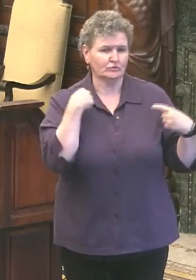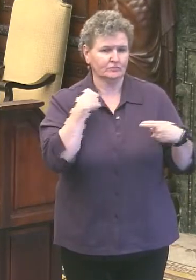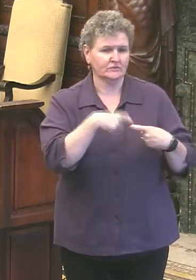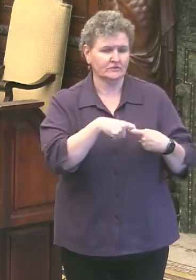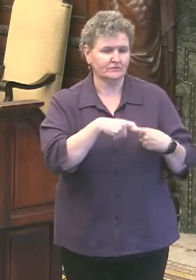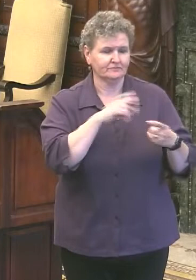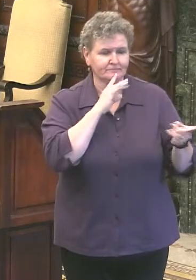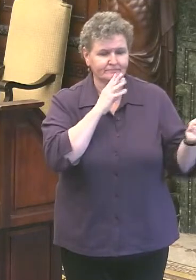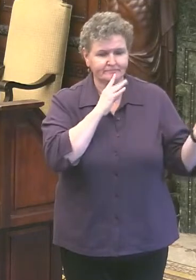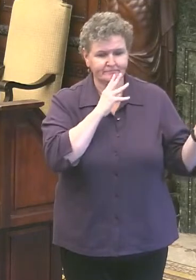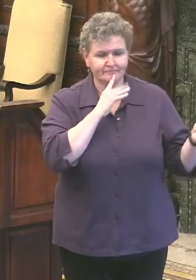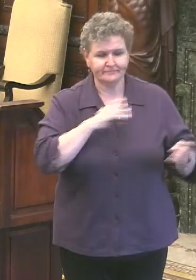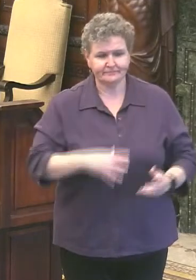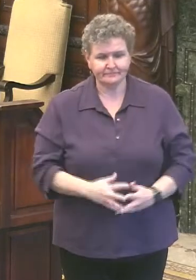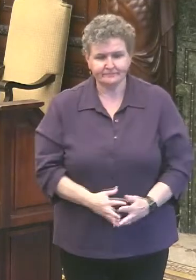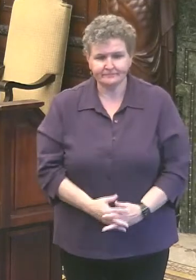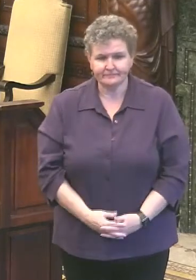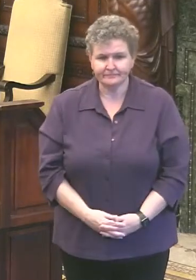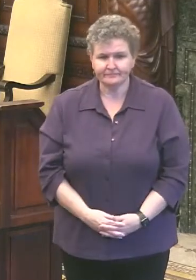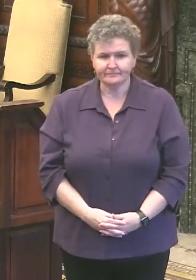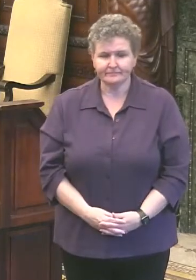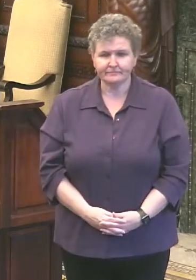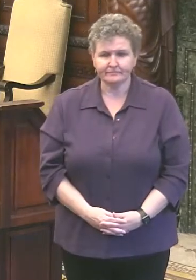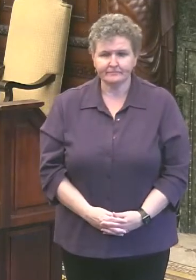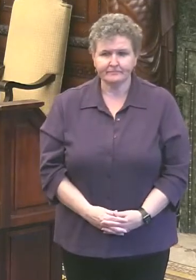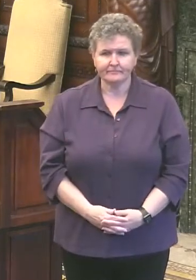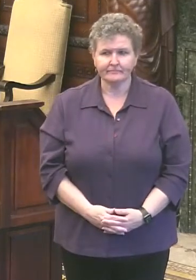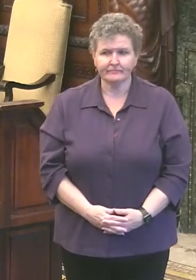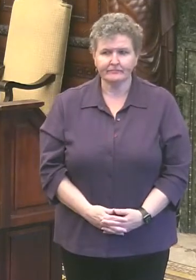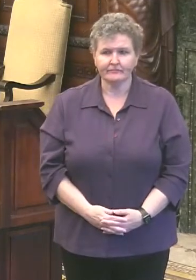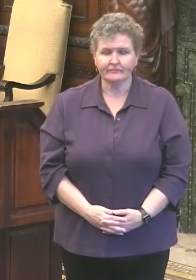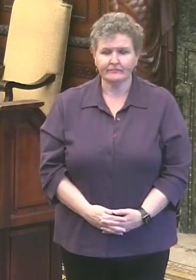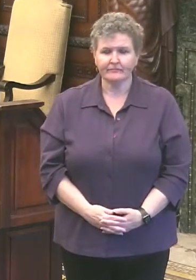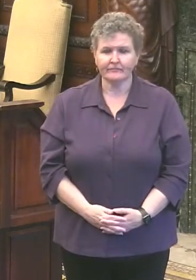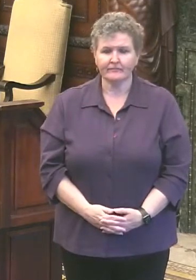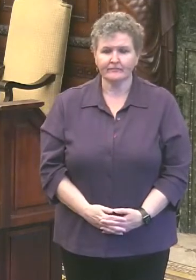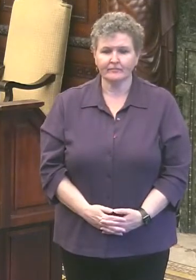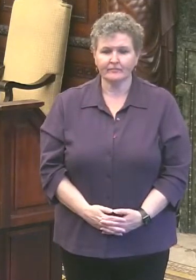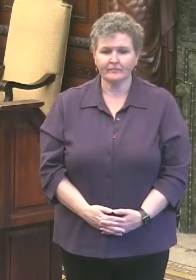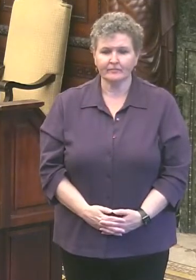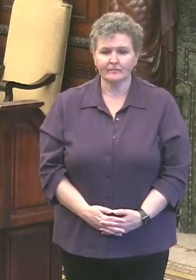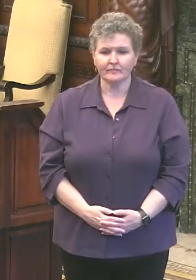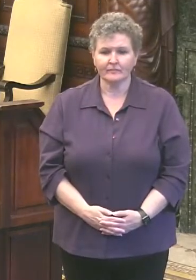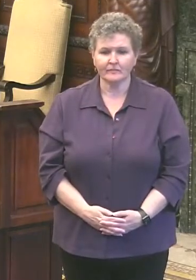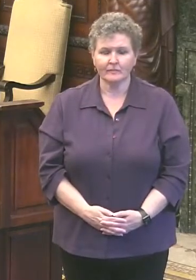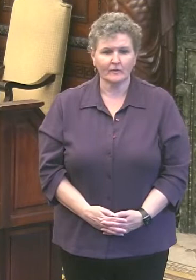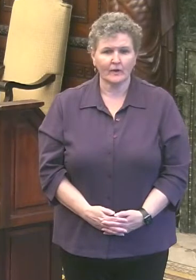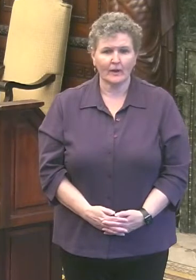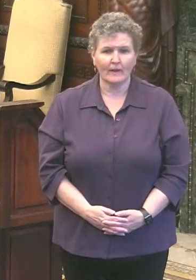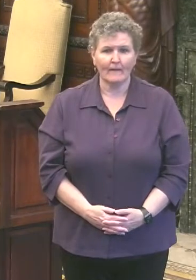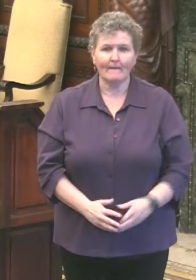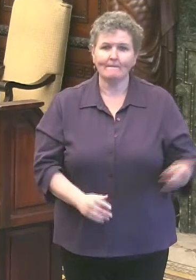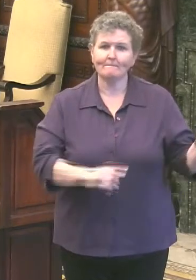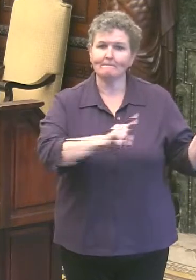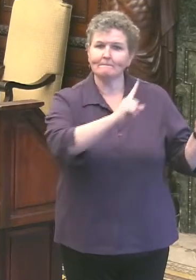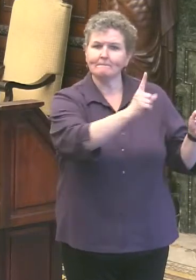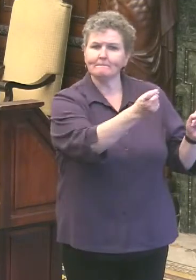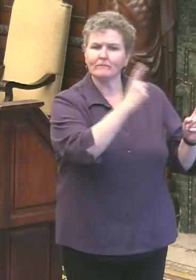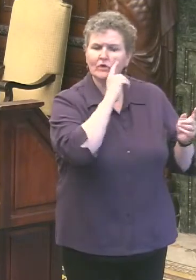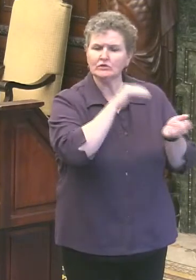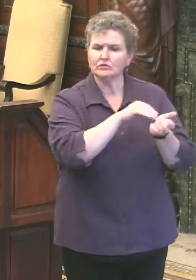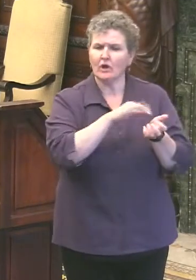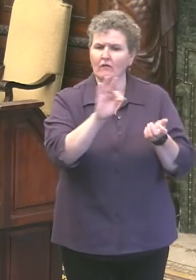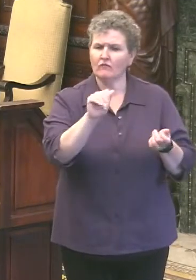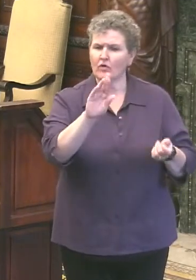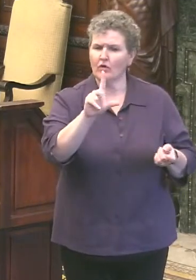en cuarentena viajeros de, por ejemplo, Nueva Jersey y el estado de Delaware? Dr. Farley, this question is for you as well. Would you consider